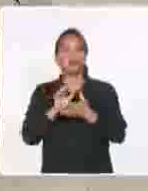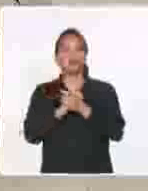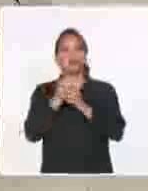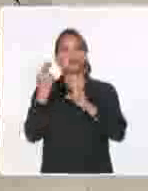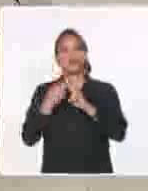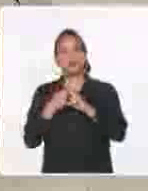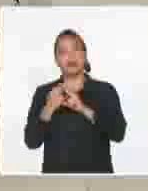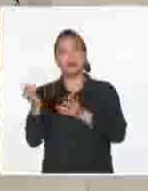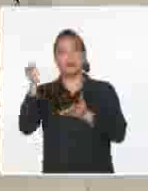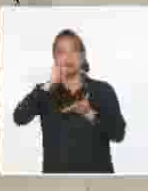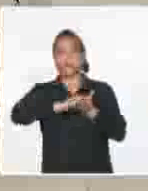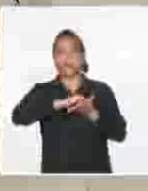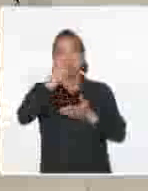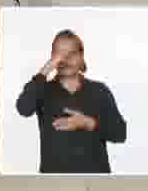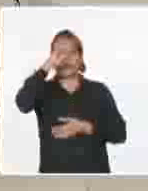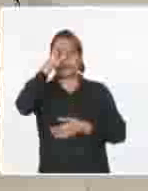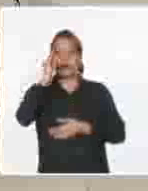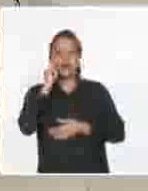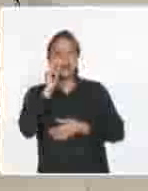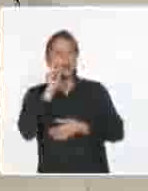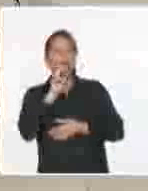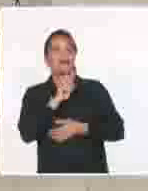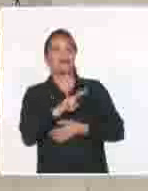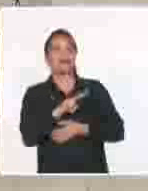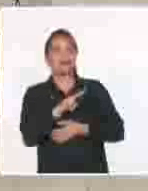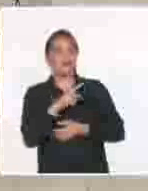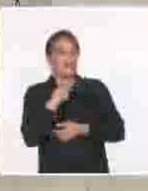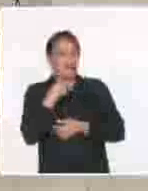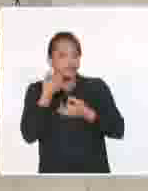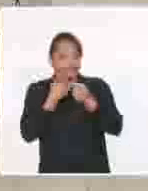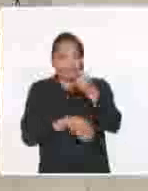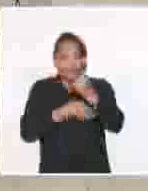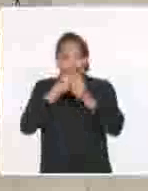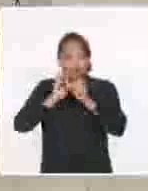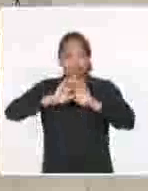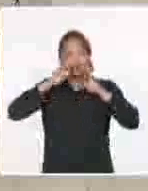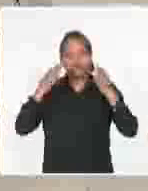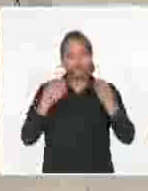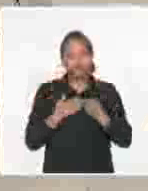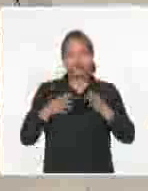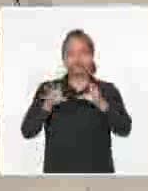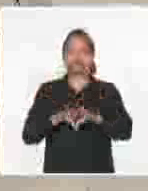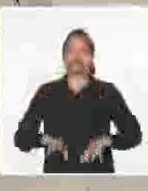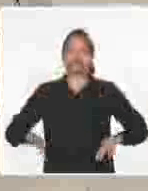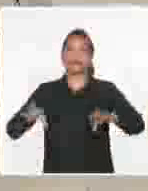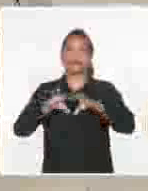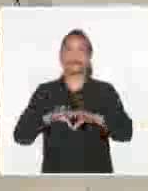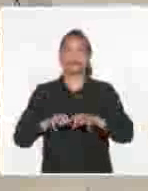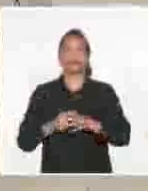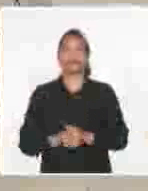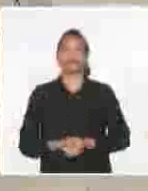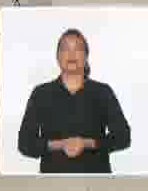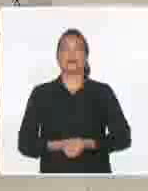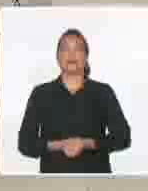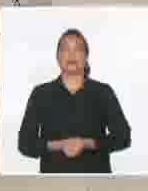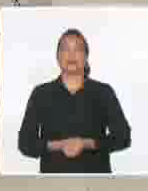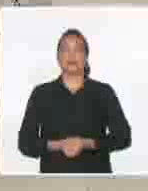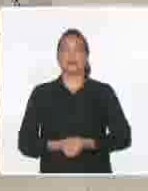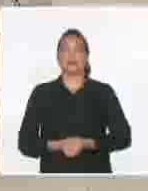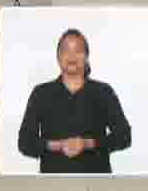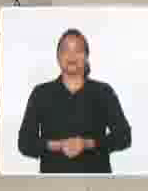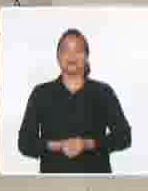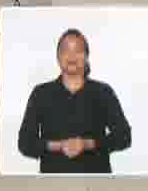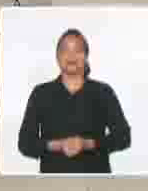nuestro país y constató de primera mano estos efectos. Con relación a